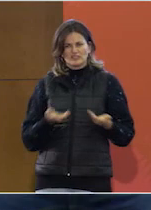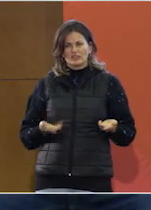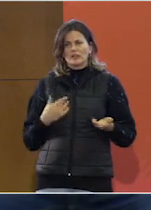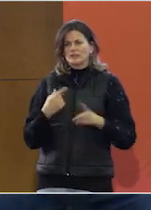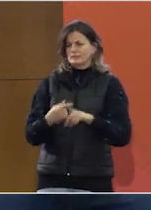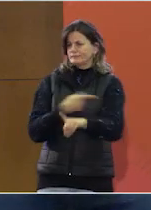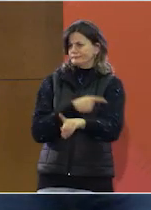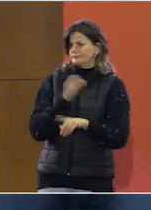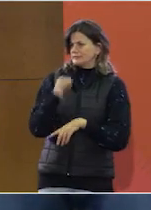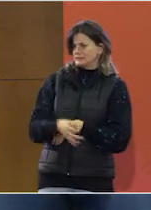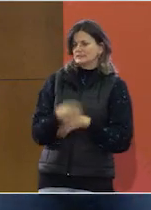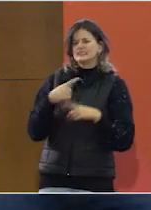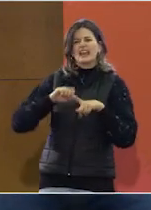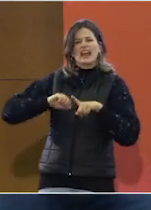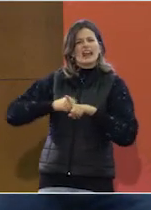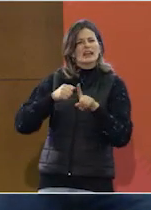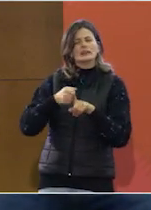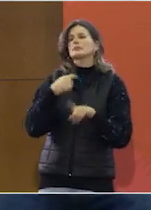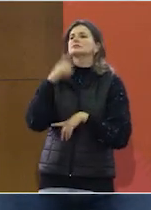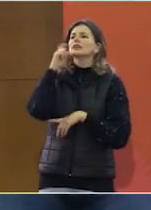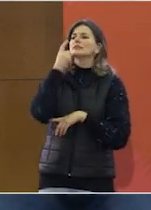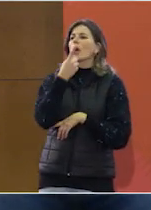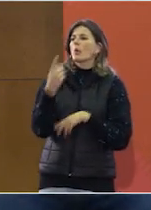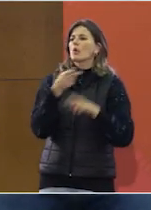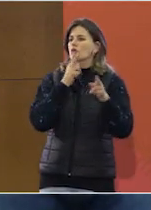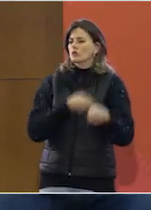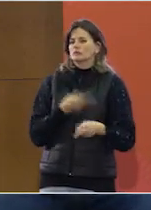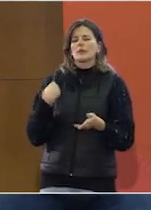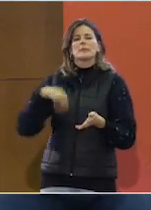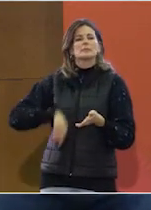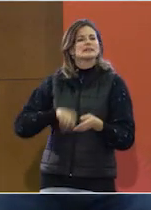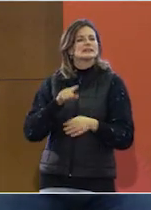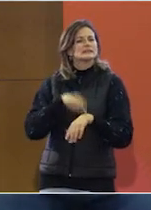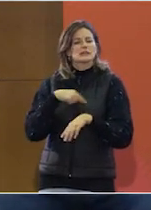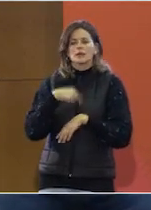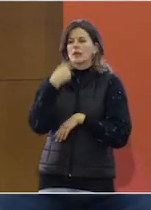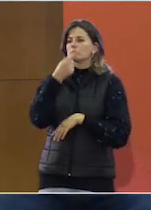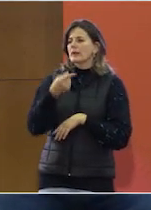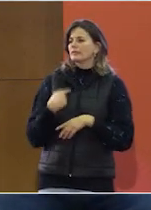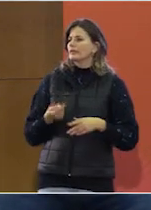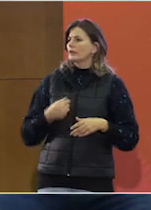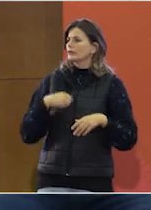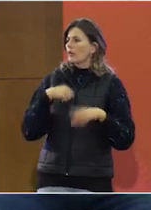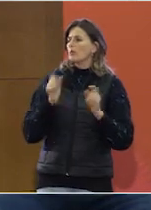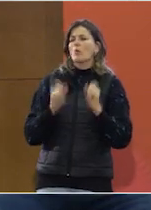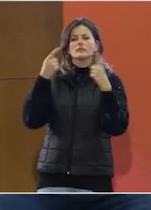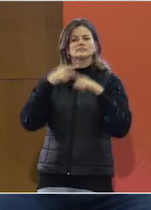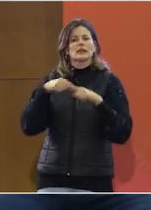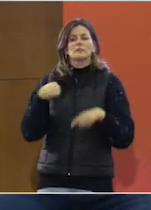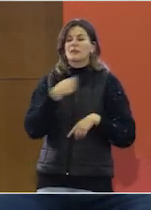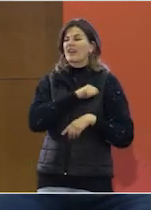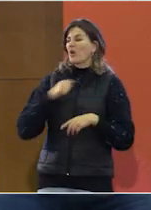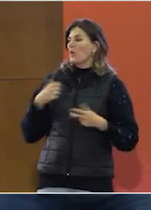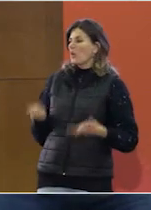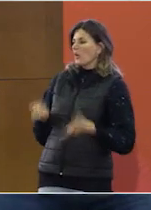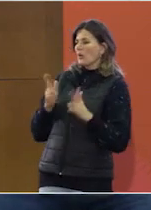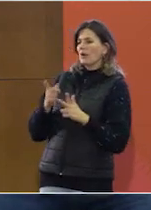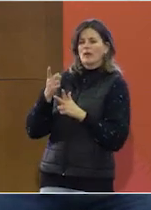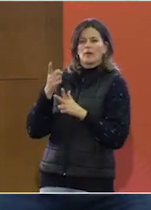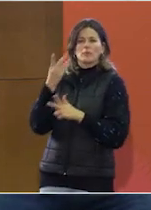una barbaridad la represión del 1 de octubre y al mismo tiempo dijimos, no hay ninguna legitimidad para declarar la independencia con